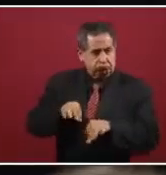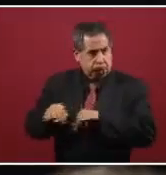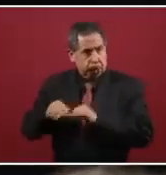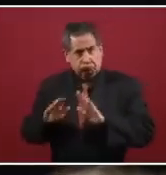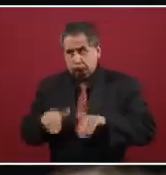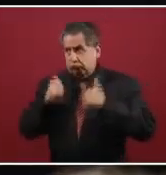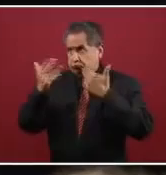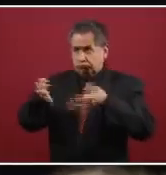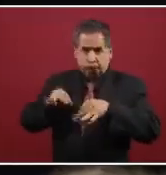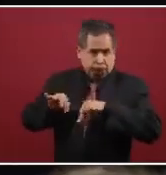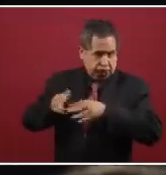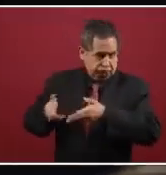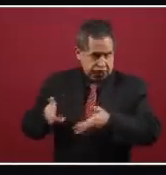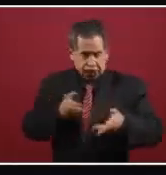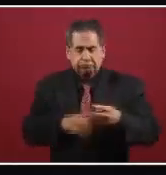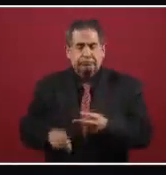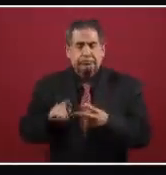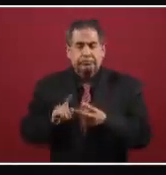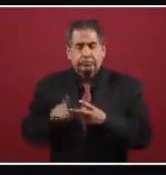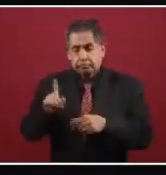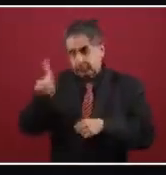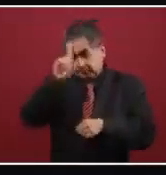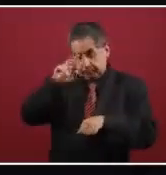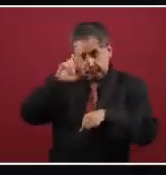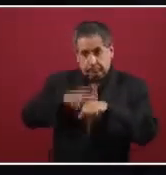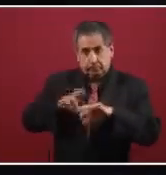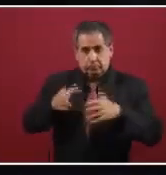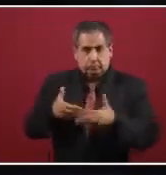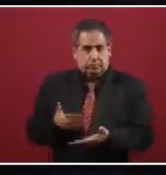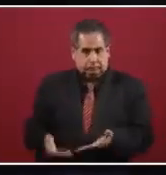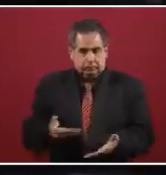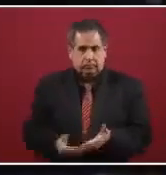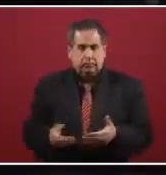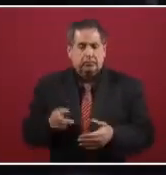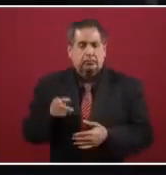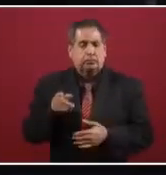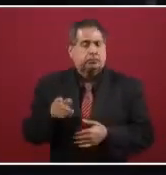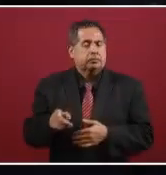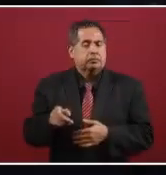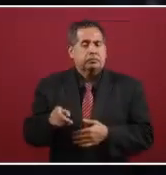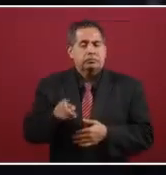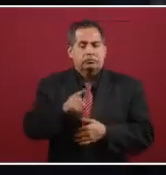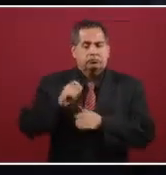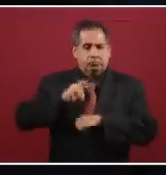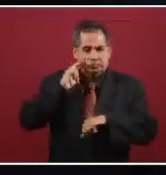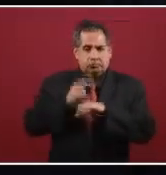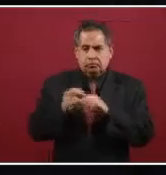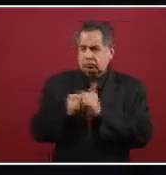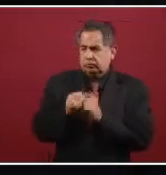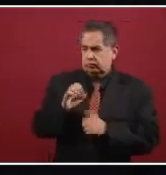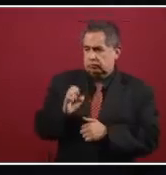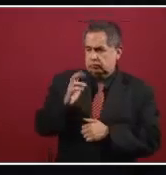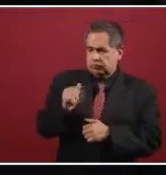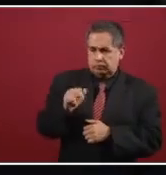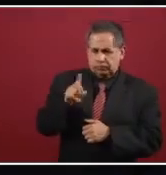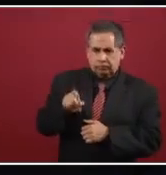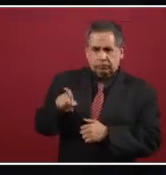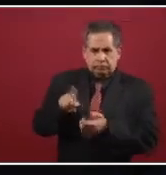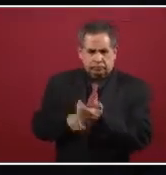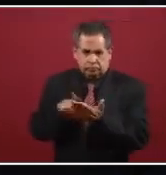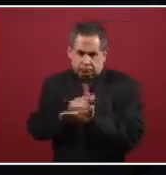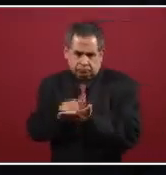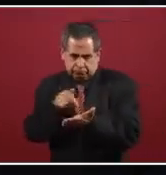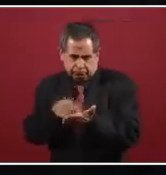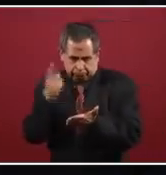Exterior mexicano, asesor, por cierto, actual del canciller Ebrard, tal como la ley lo